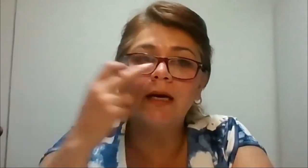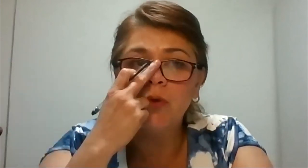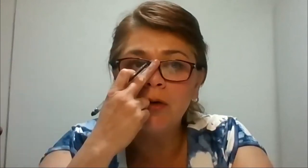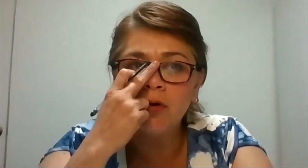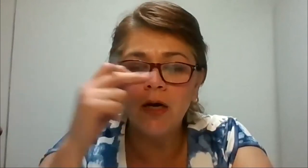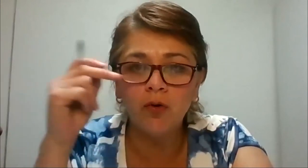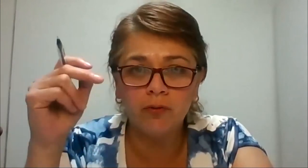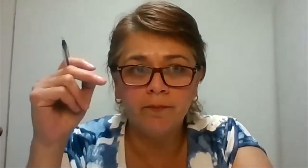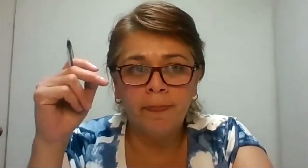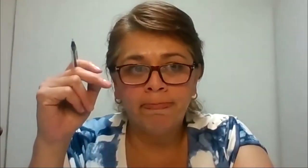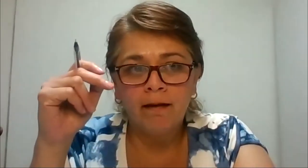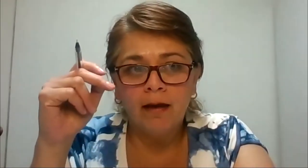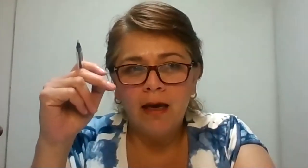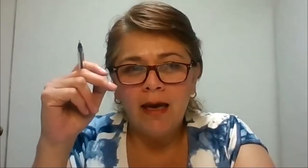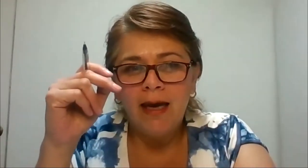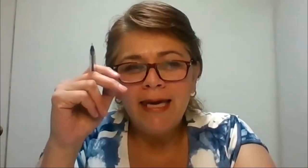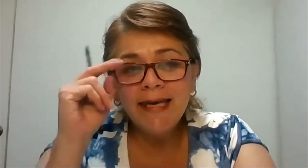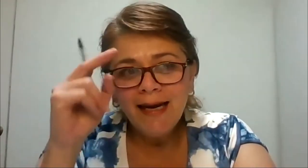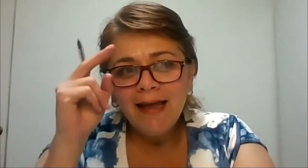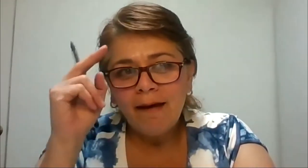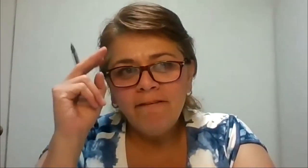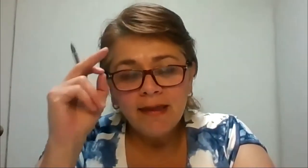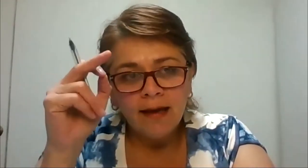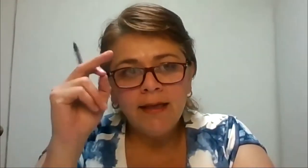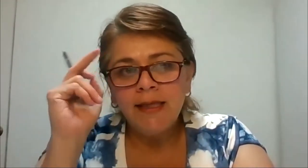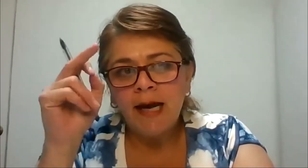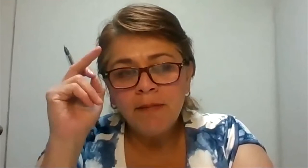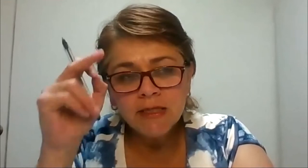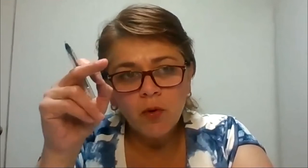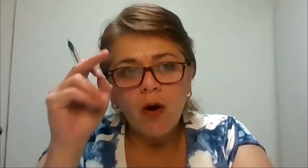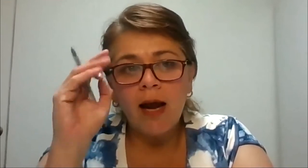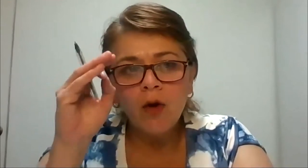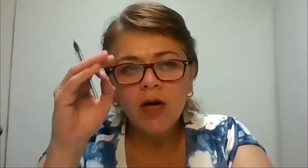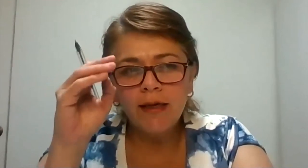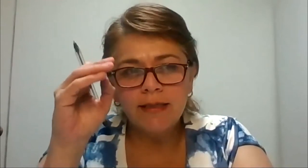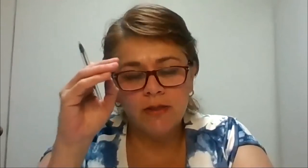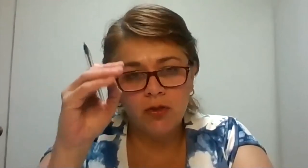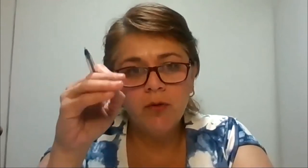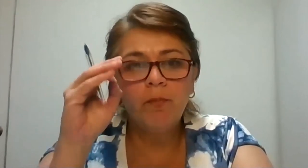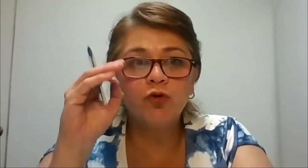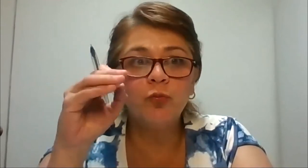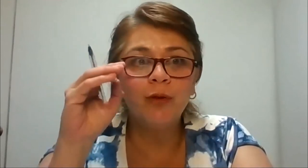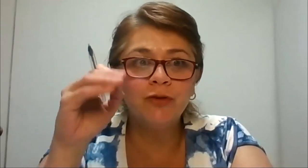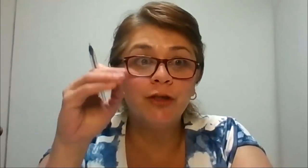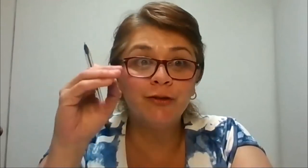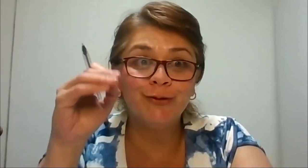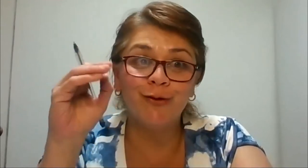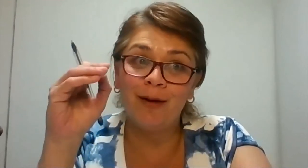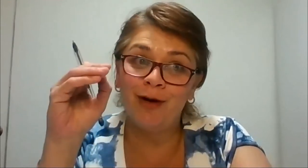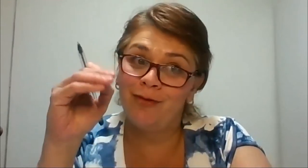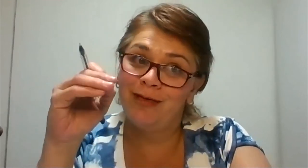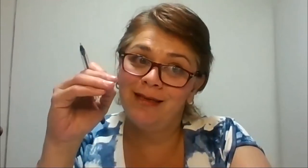a interactuar con el otro. ¿Y quién le da vida y dinamismo a la organización? Por supuesto que